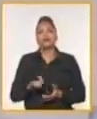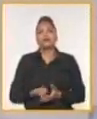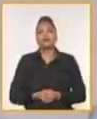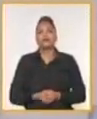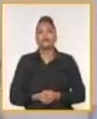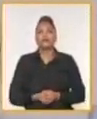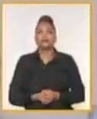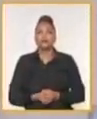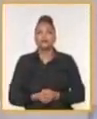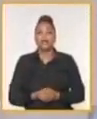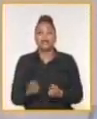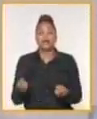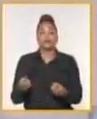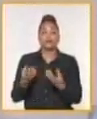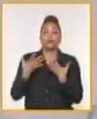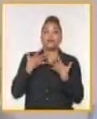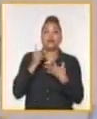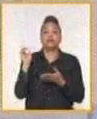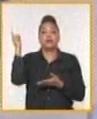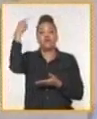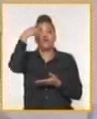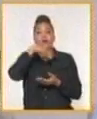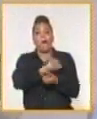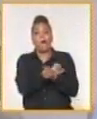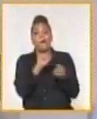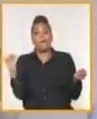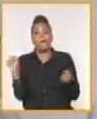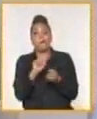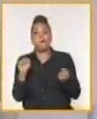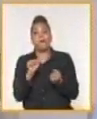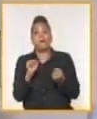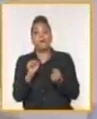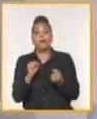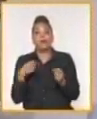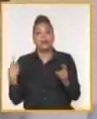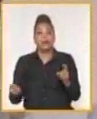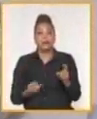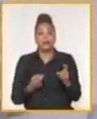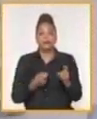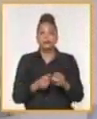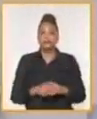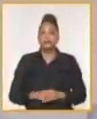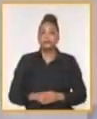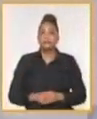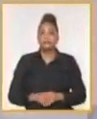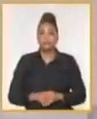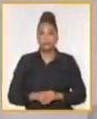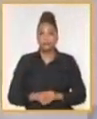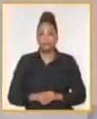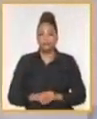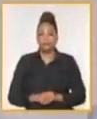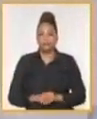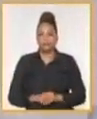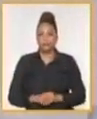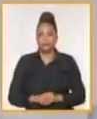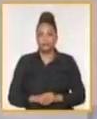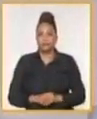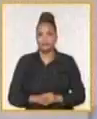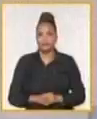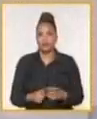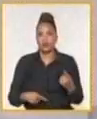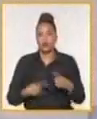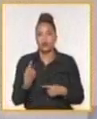de sorpresa para lanzar esta inopinada, impensable agresión contra